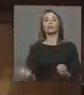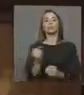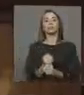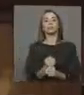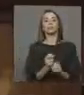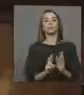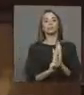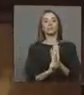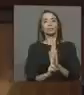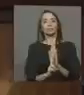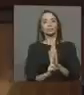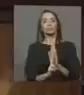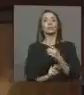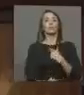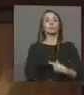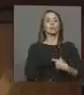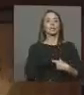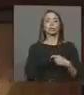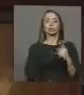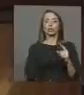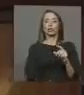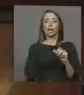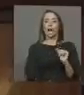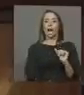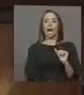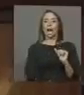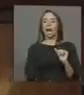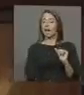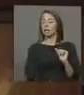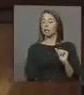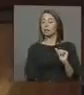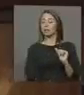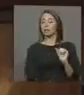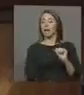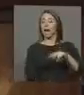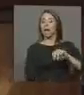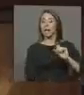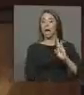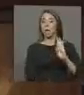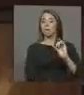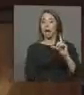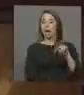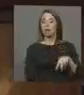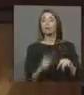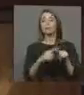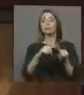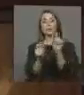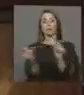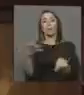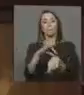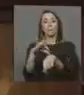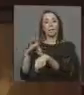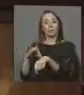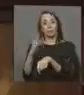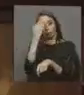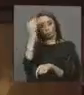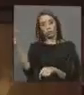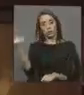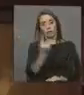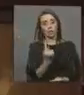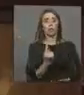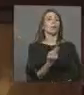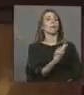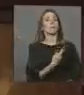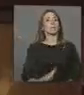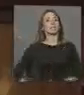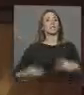representación del pastor David Anabalón. Distinguidos profesionales médicos que asistieron, el presidente del